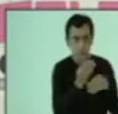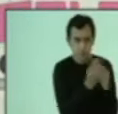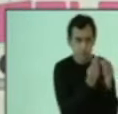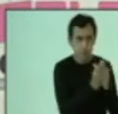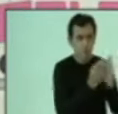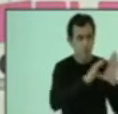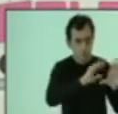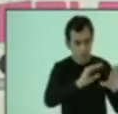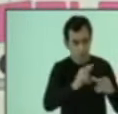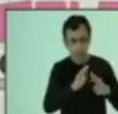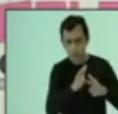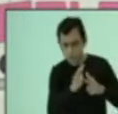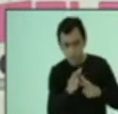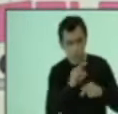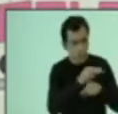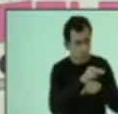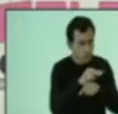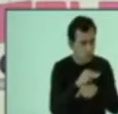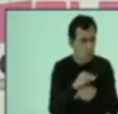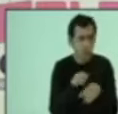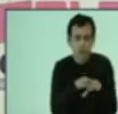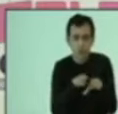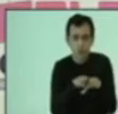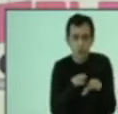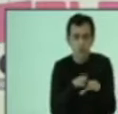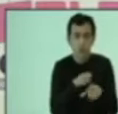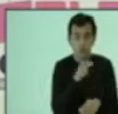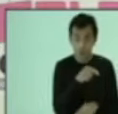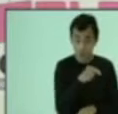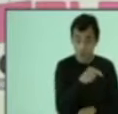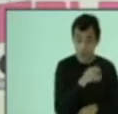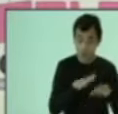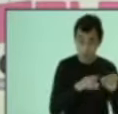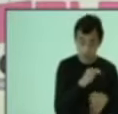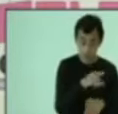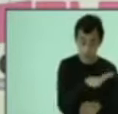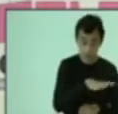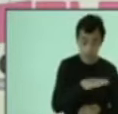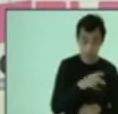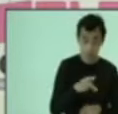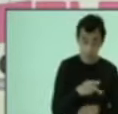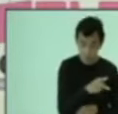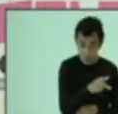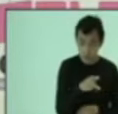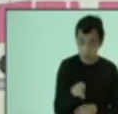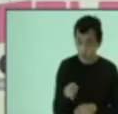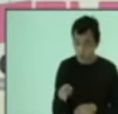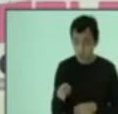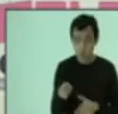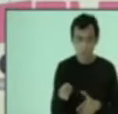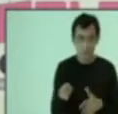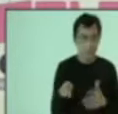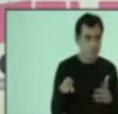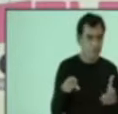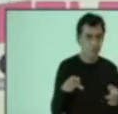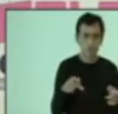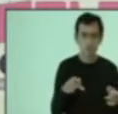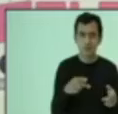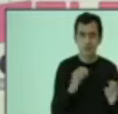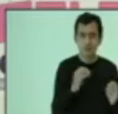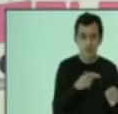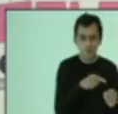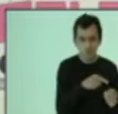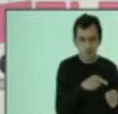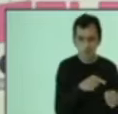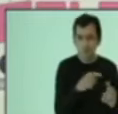capacitación y seguimiento a los productores rurales, que si bien es cierto, nuestras localidades, incluso algunos domicilios en la cabecera